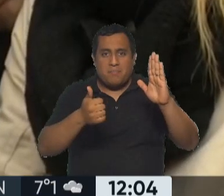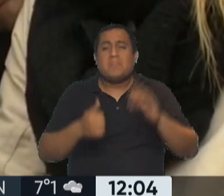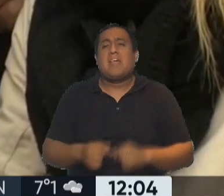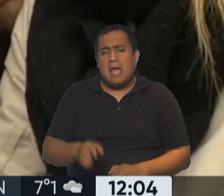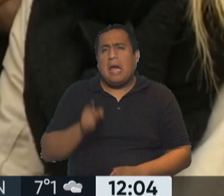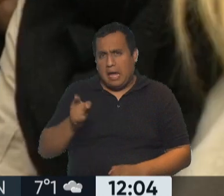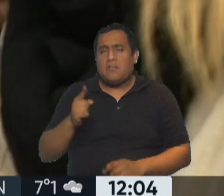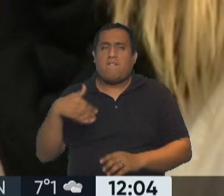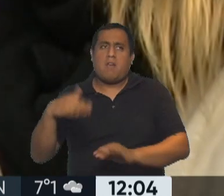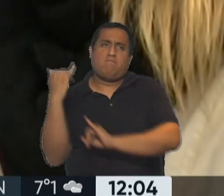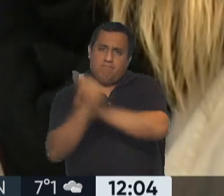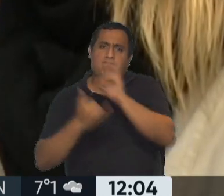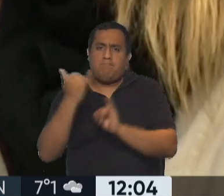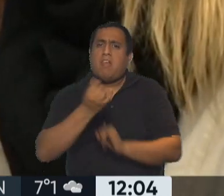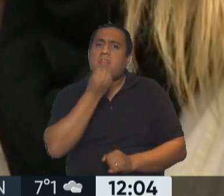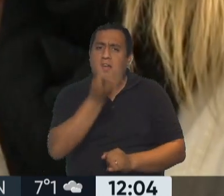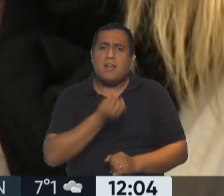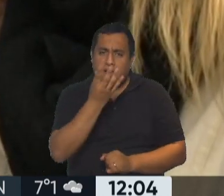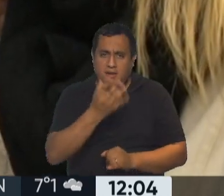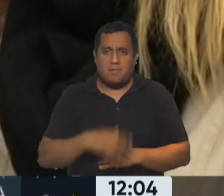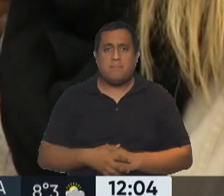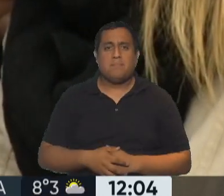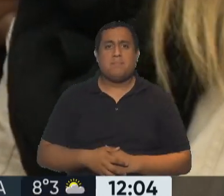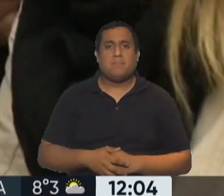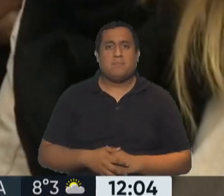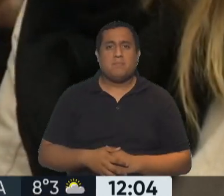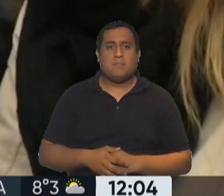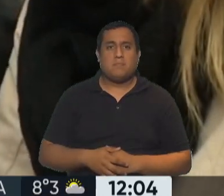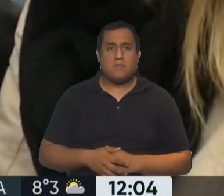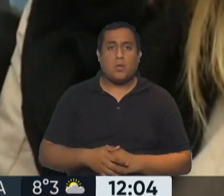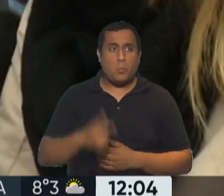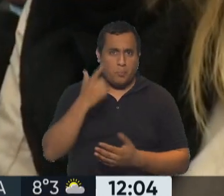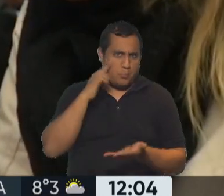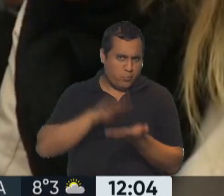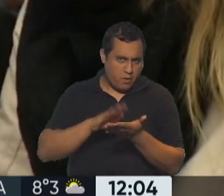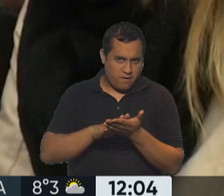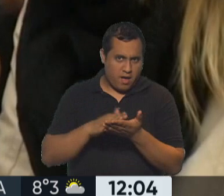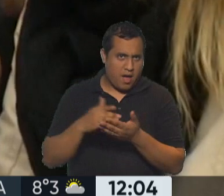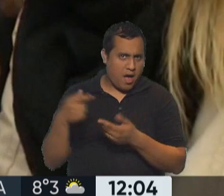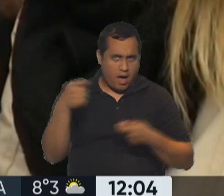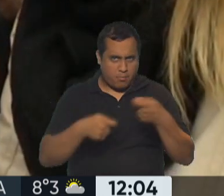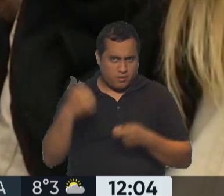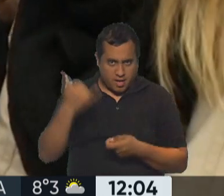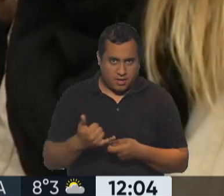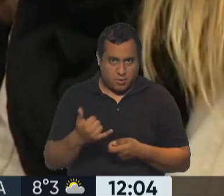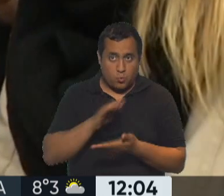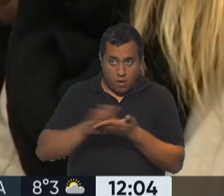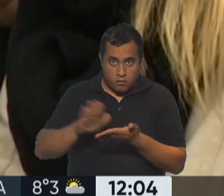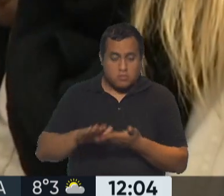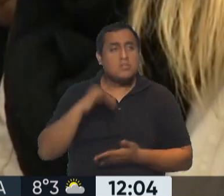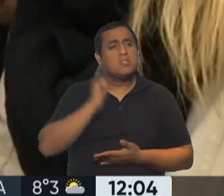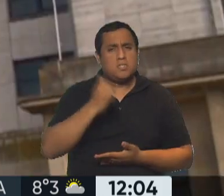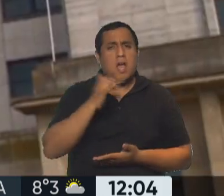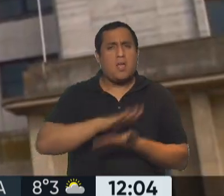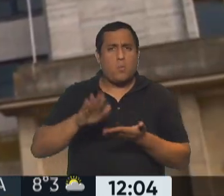se va a expresar ella al respecto. ¿Cómo se encuentra? ¿Sería de este incidente? ¿Cómo? ¿Prueba para aportar? Sí, por supuesto. ¿Nuevos sí. elementos? Hay nuevos elementos que se